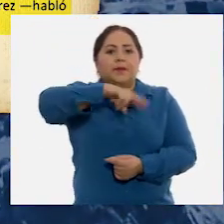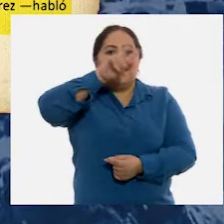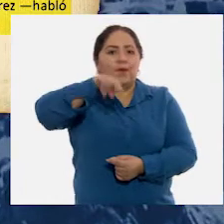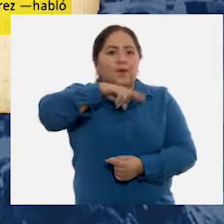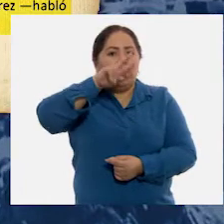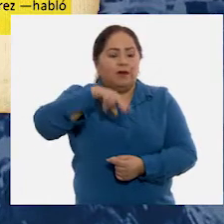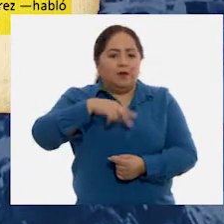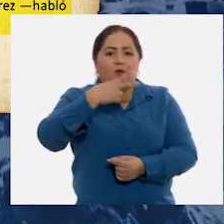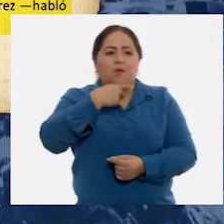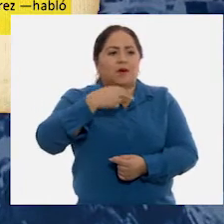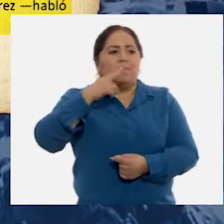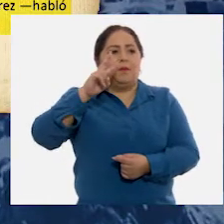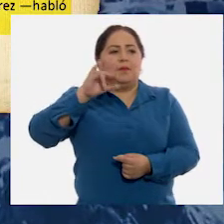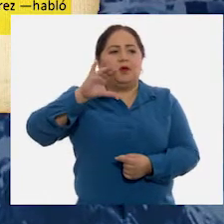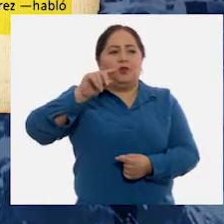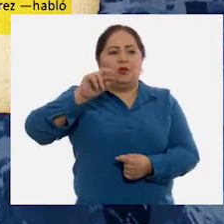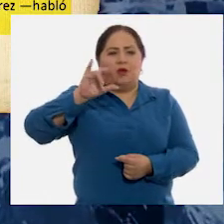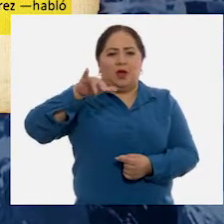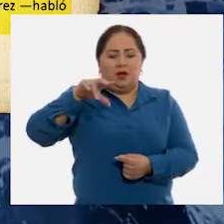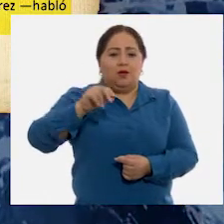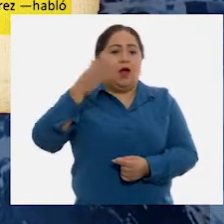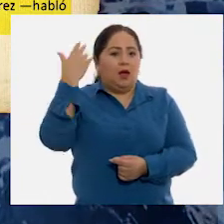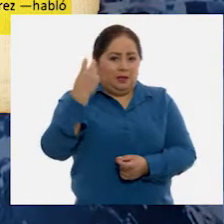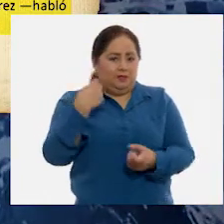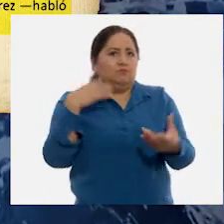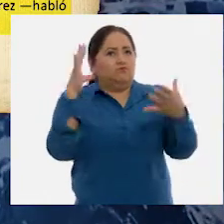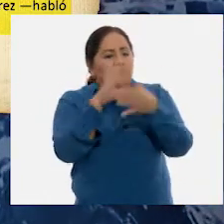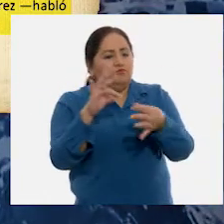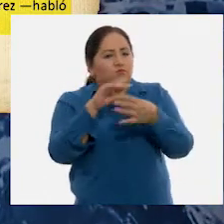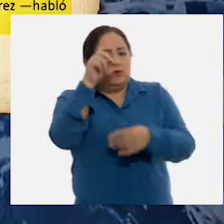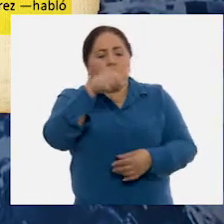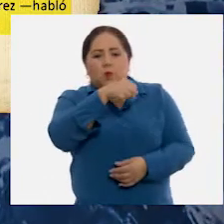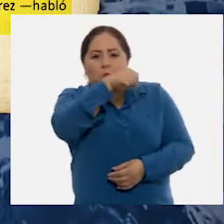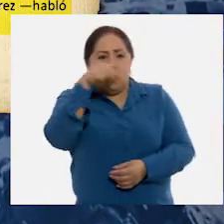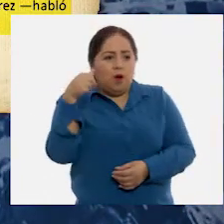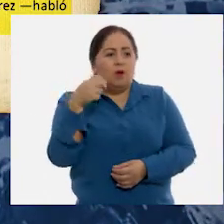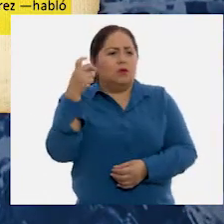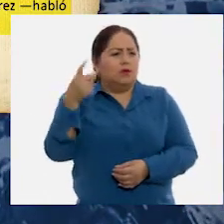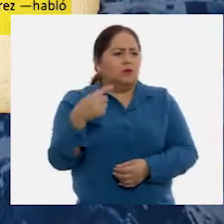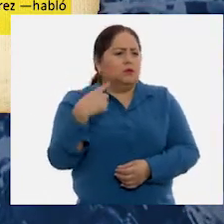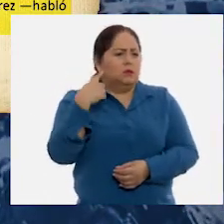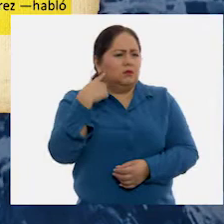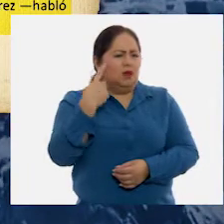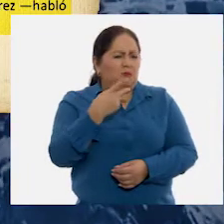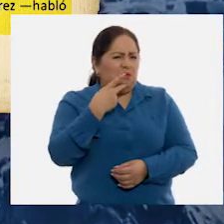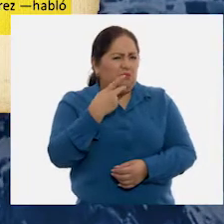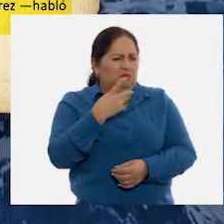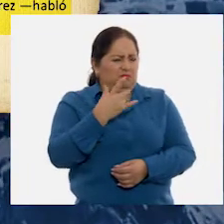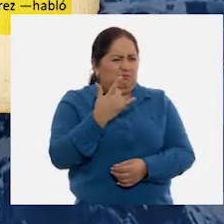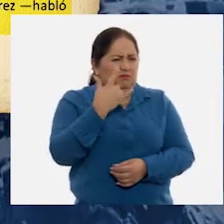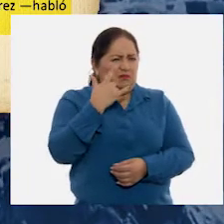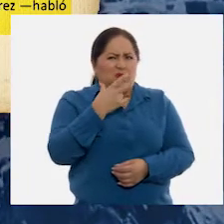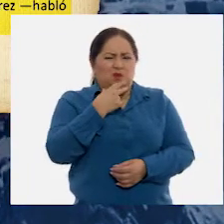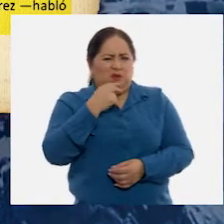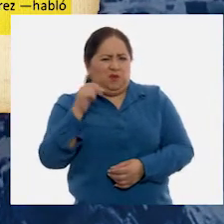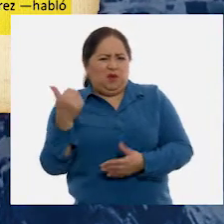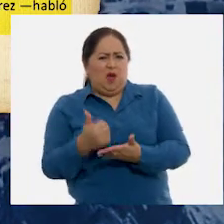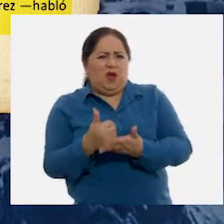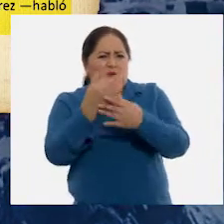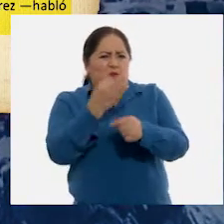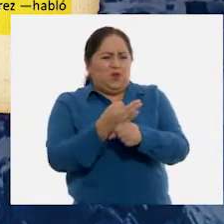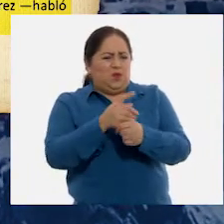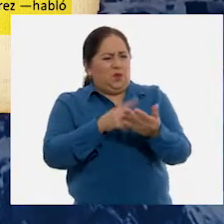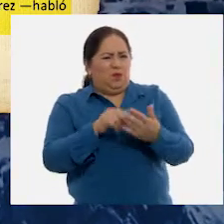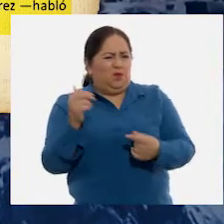Huerta. Así dije en un discurso en Ciudad Juárez. Habló en tono un tanto irónico Alberto Solís, el ayudante